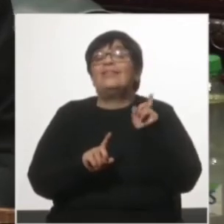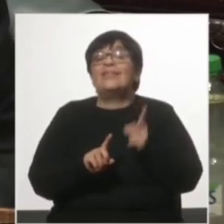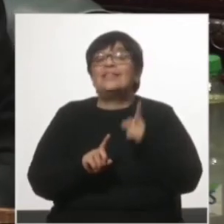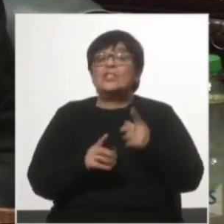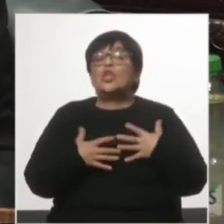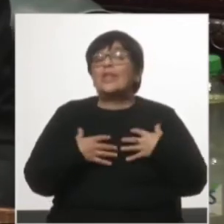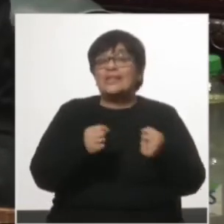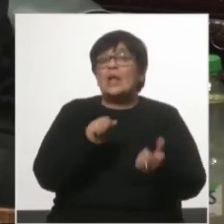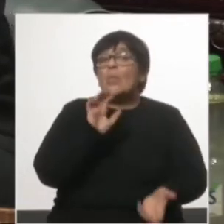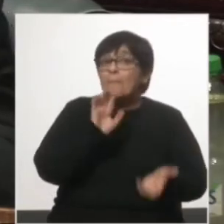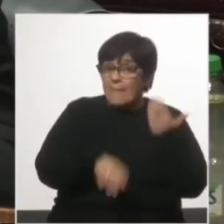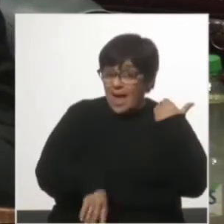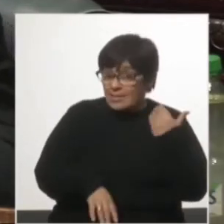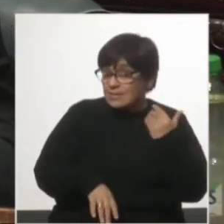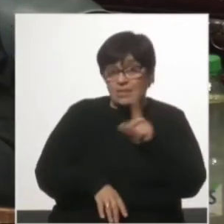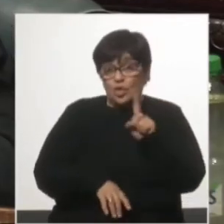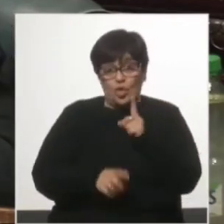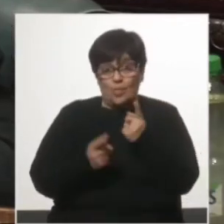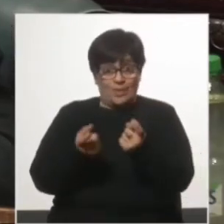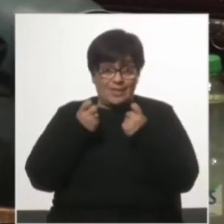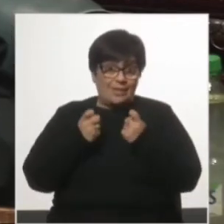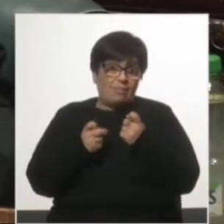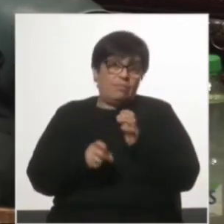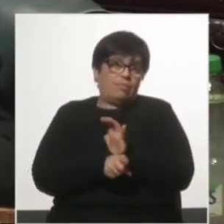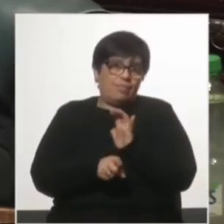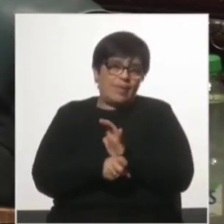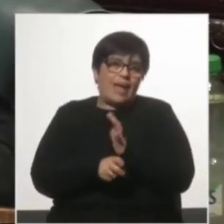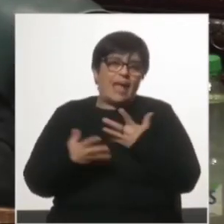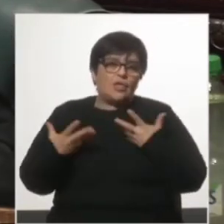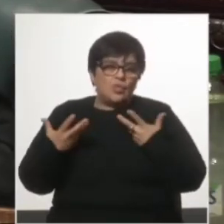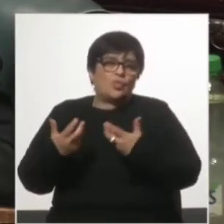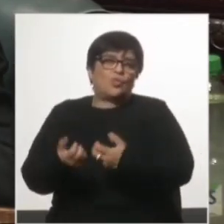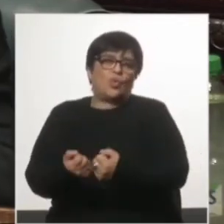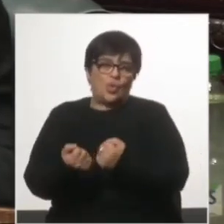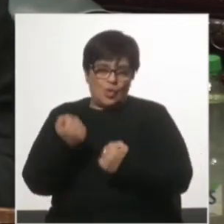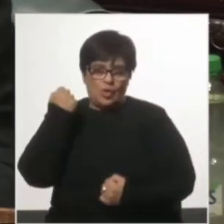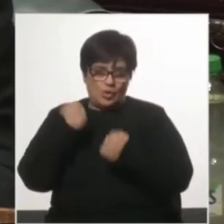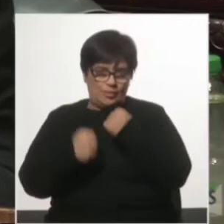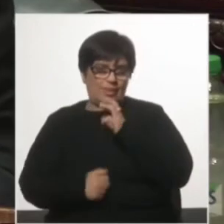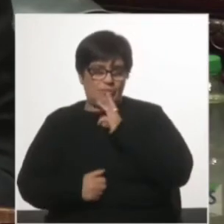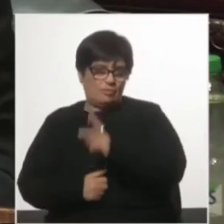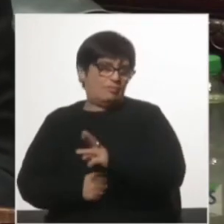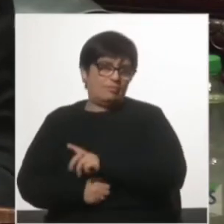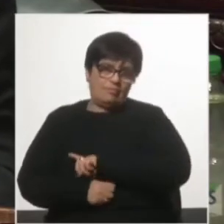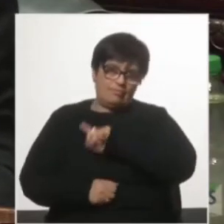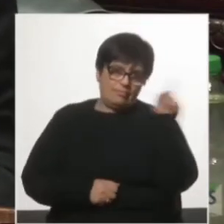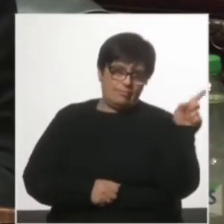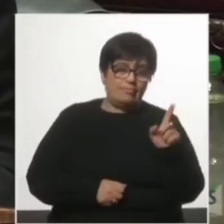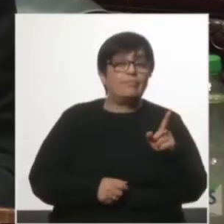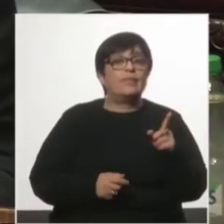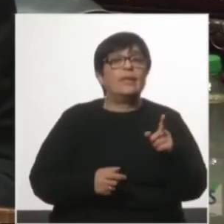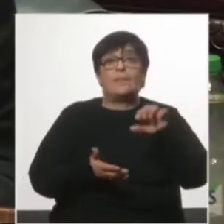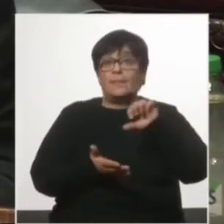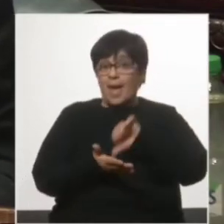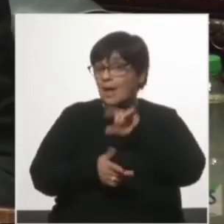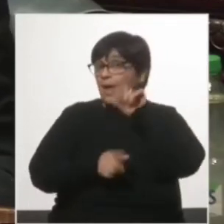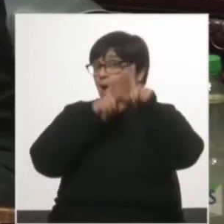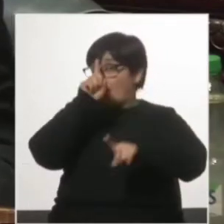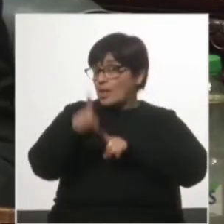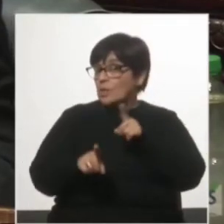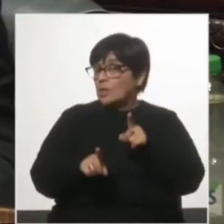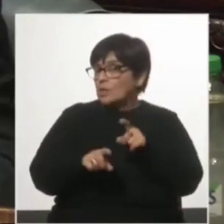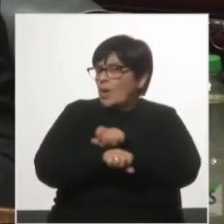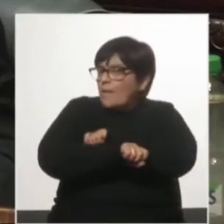sanitarias, no necesariamente fue en favor de los resultados económicos. Países que apretaron